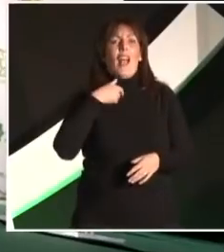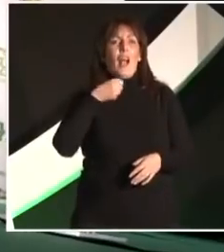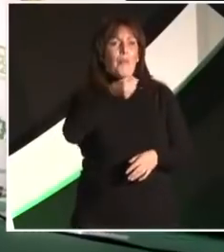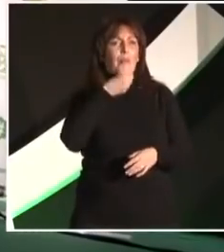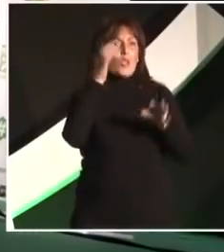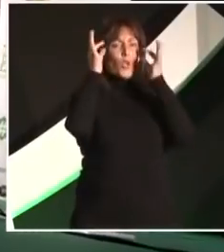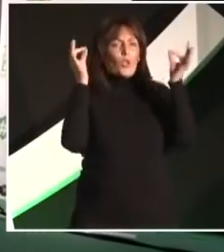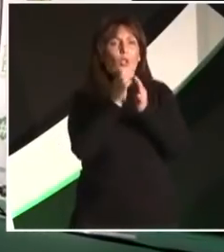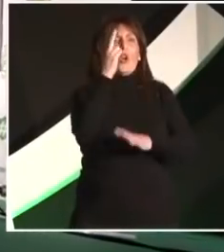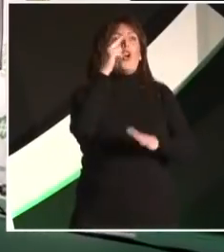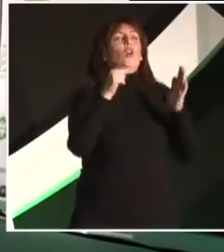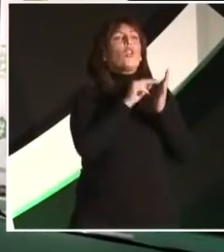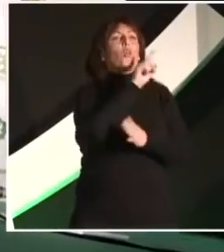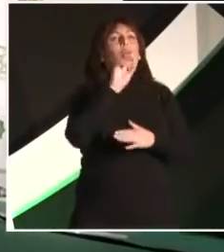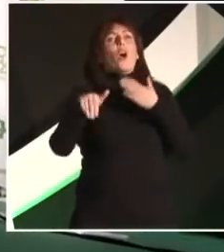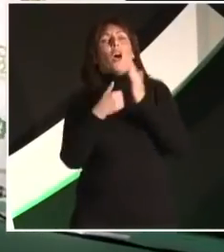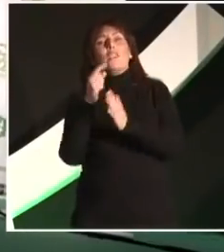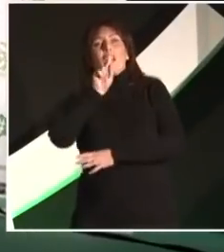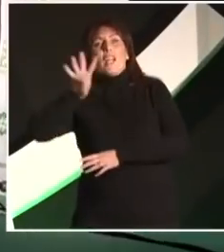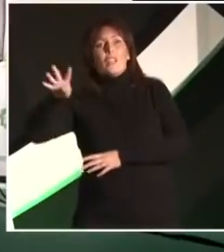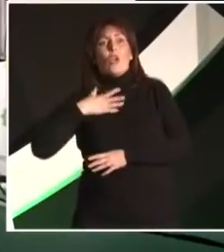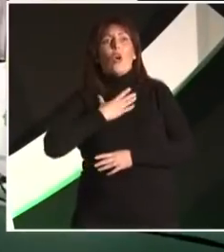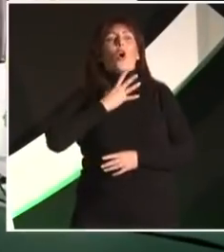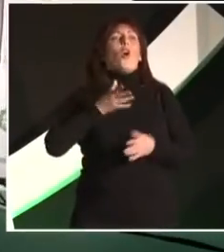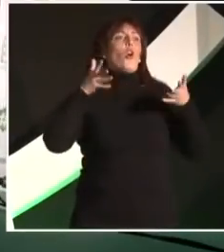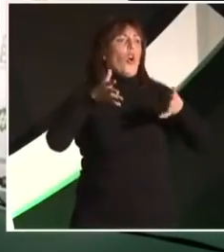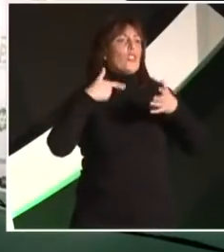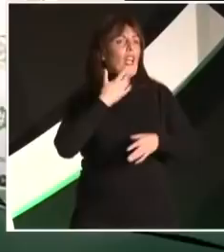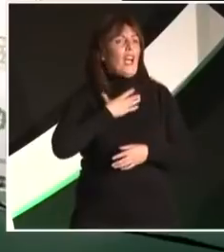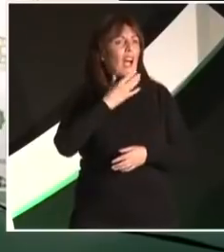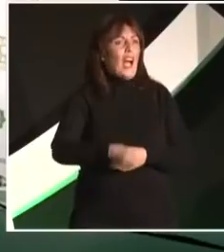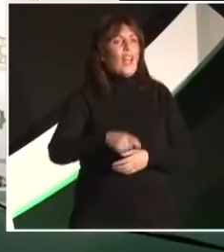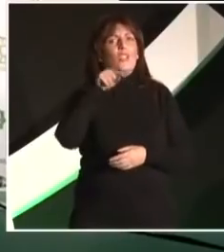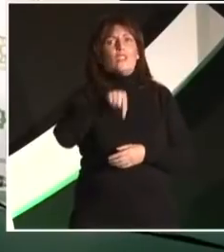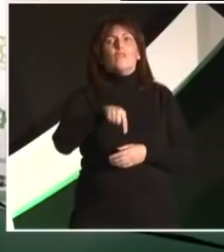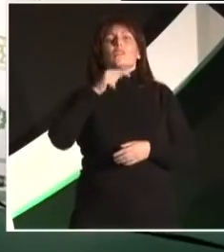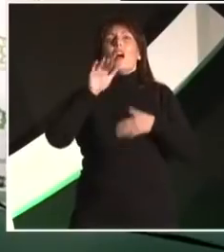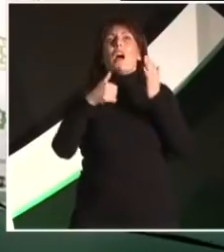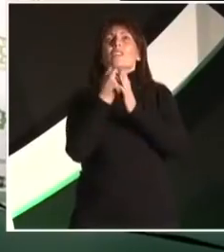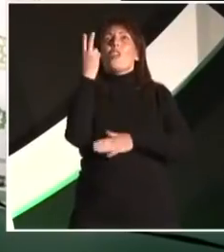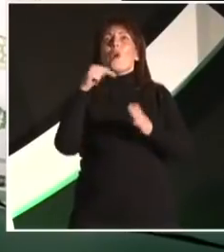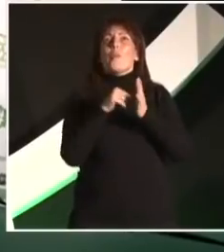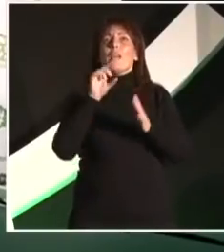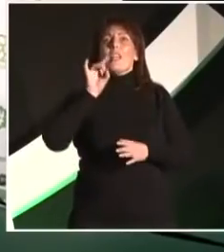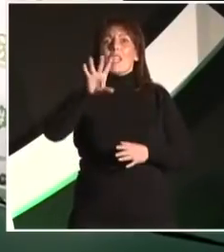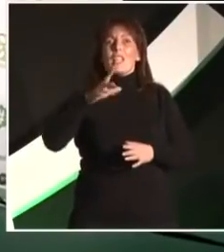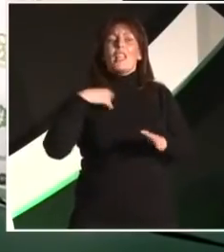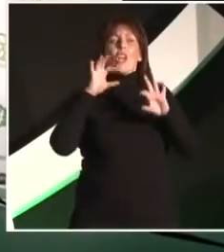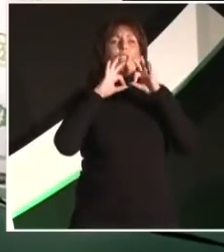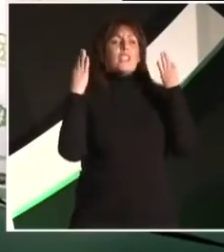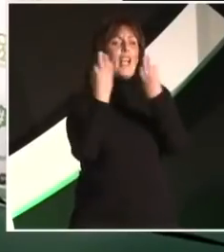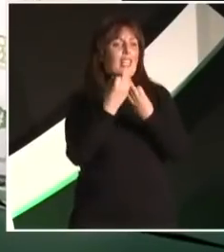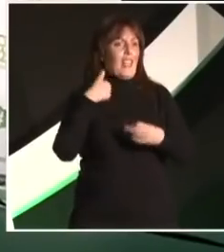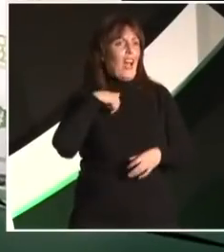Córdoba. De 2011 a 2014, concejal del Ayuntamiento de Córdoba. De 2014 a 2015, senador por